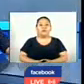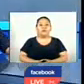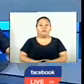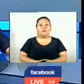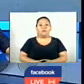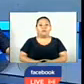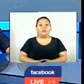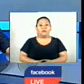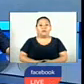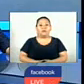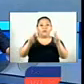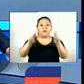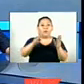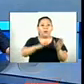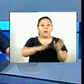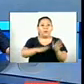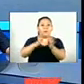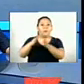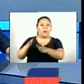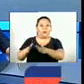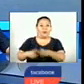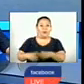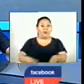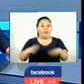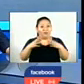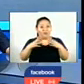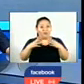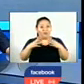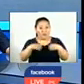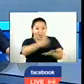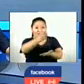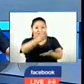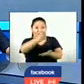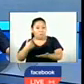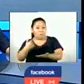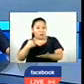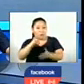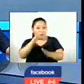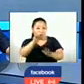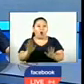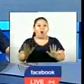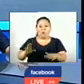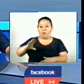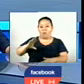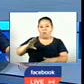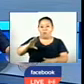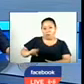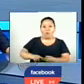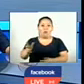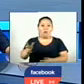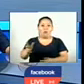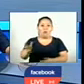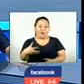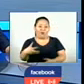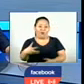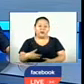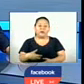Vamos a pasar a otros temas el irrespeto a la vida de los animales domésticos como perros o gatos lamentablemente